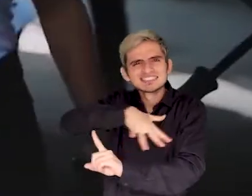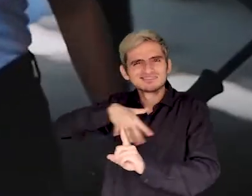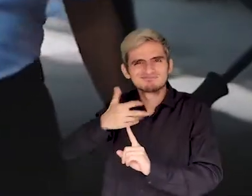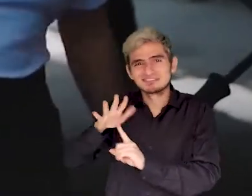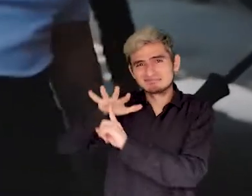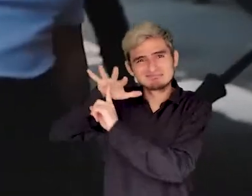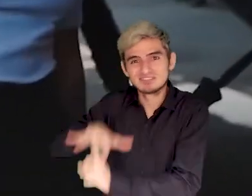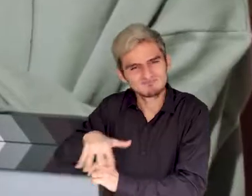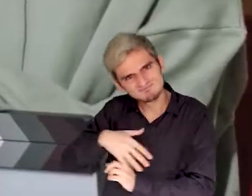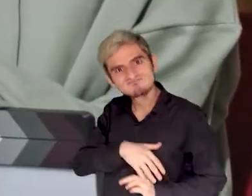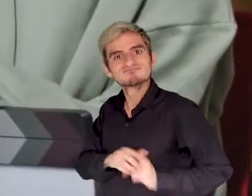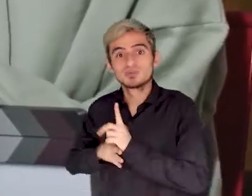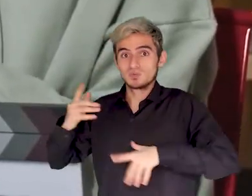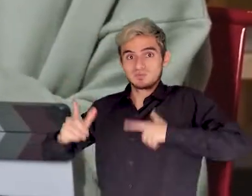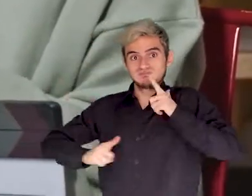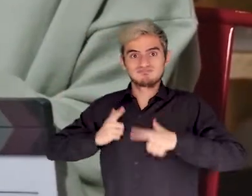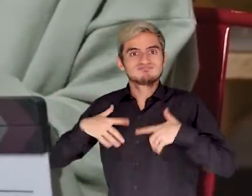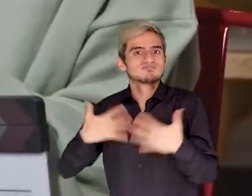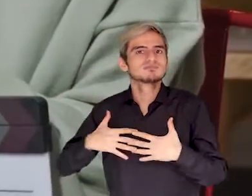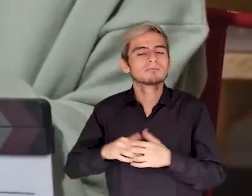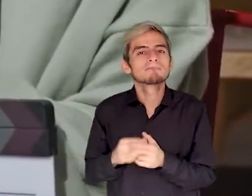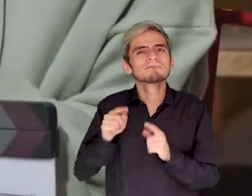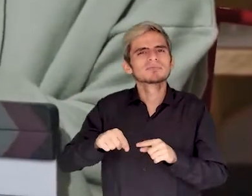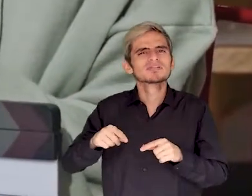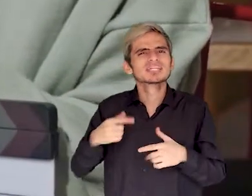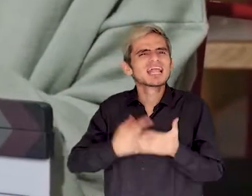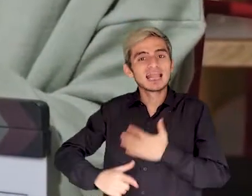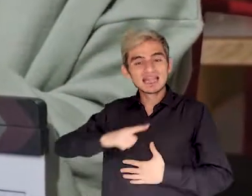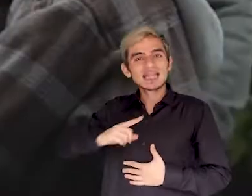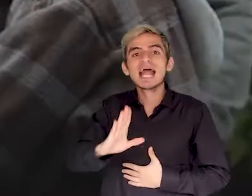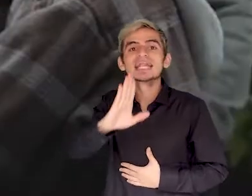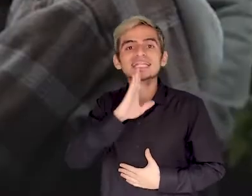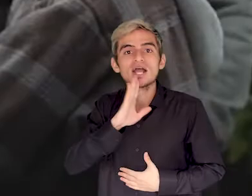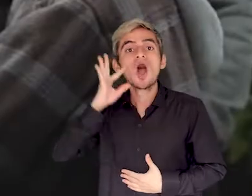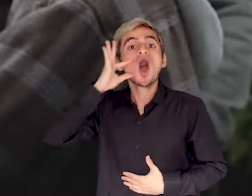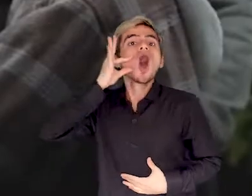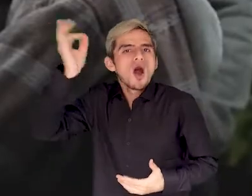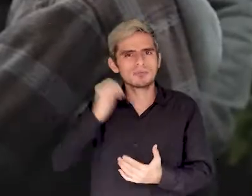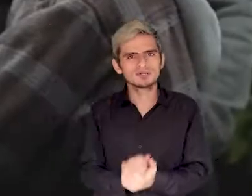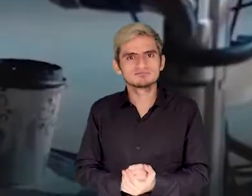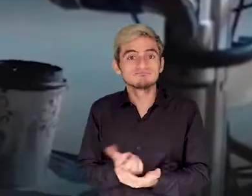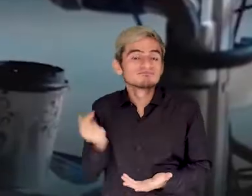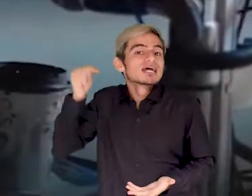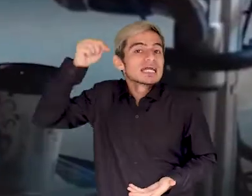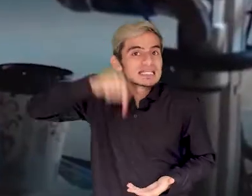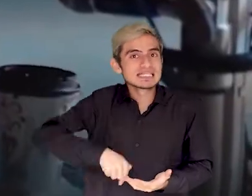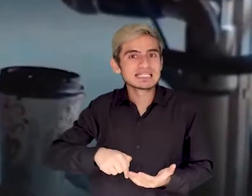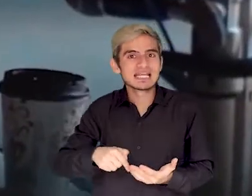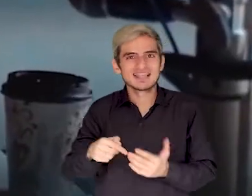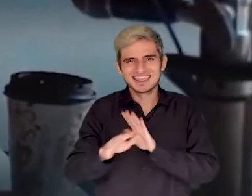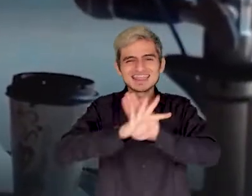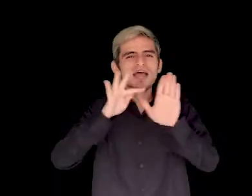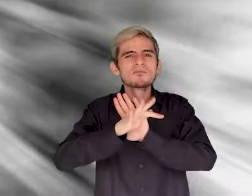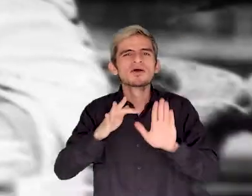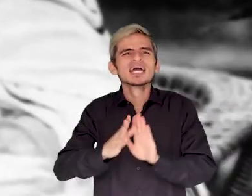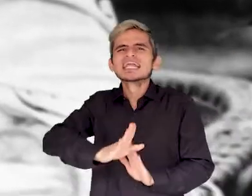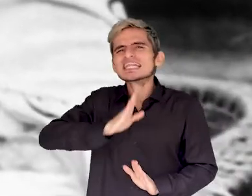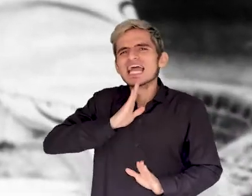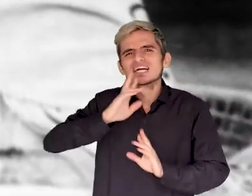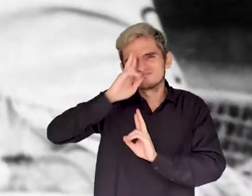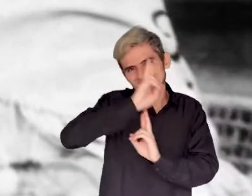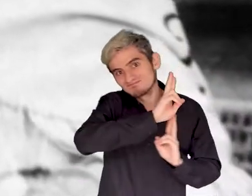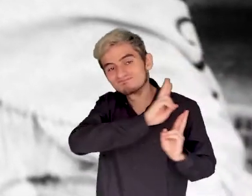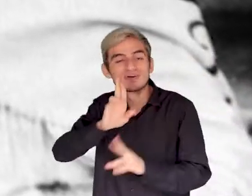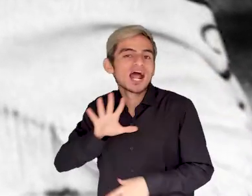las rodeaba, lograron deslumbrarnos con sus historias y abrirse paso en un campo que es aún liderado por hombres. Por